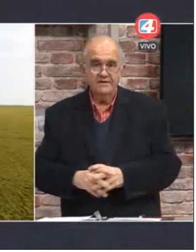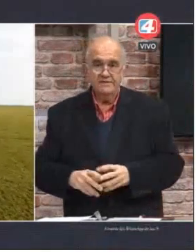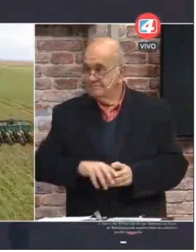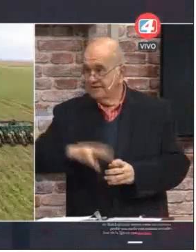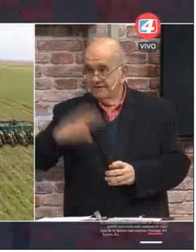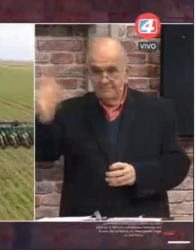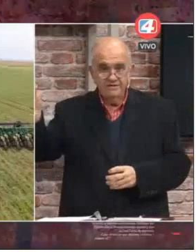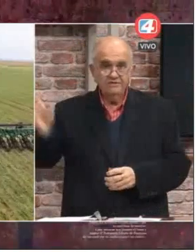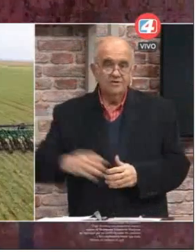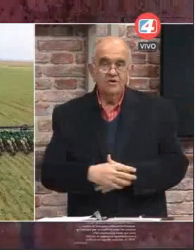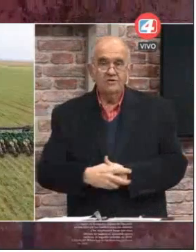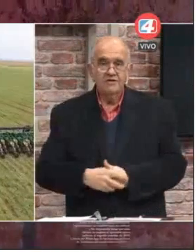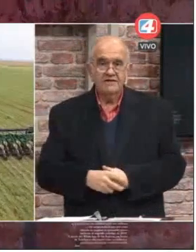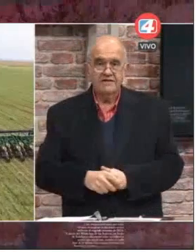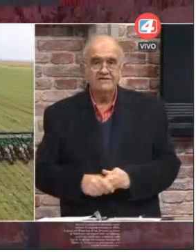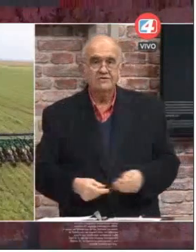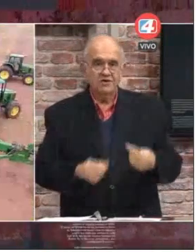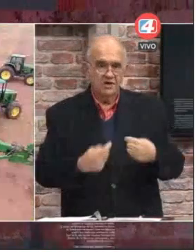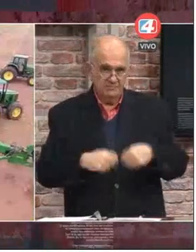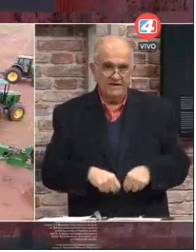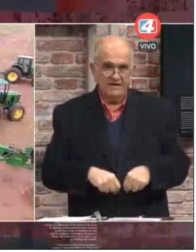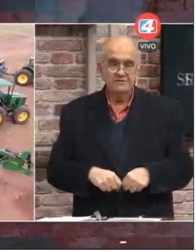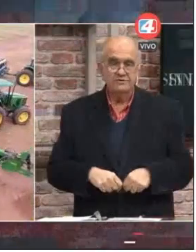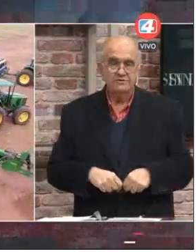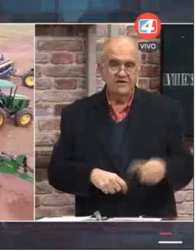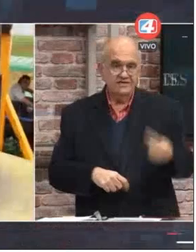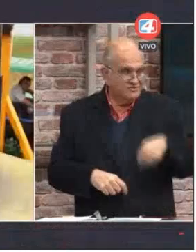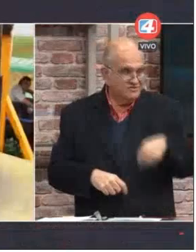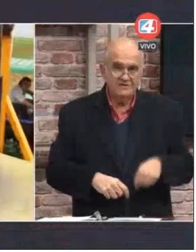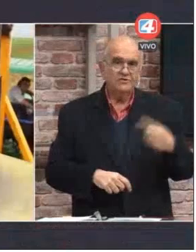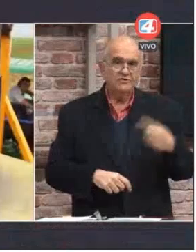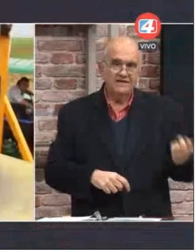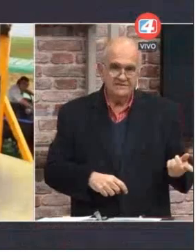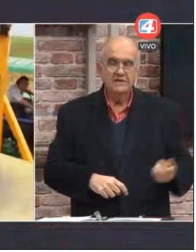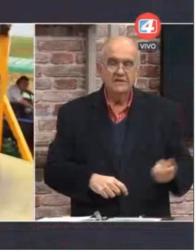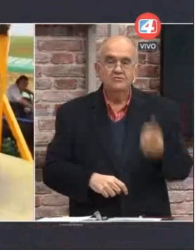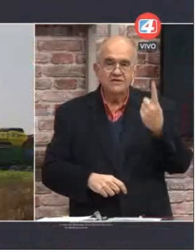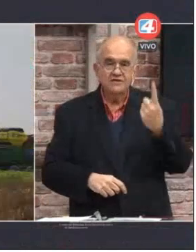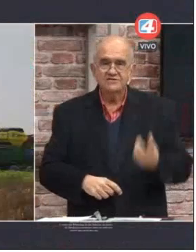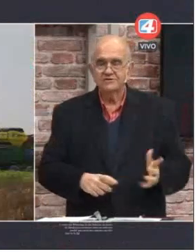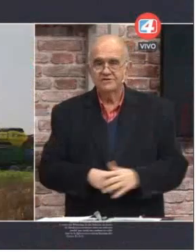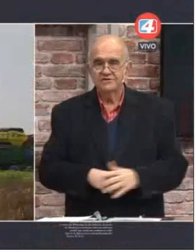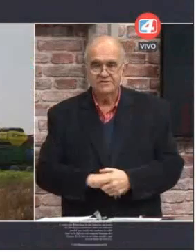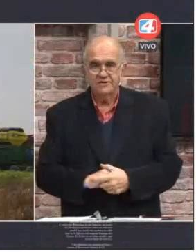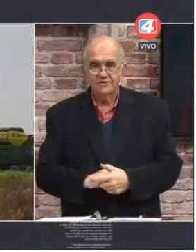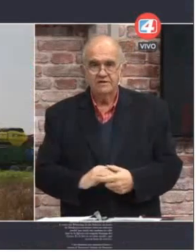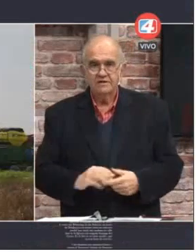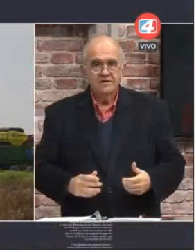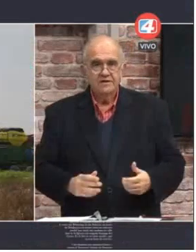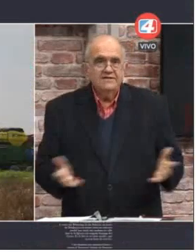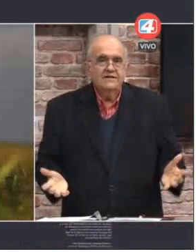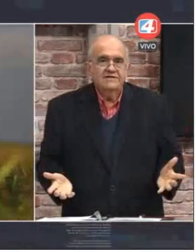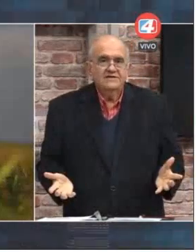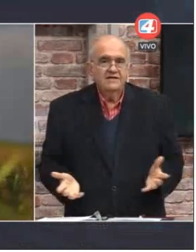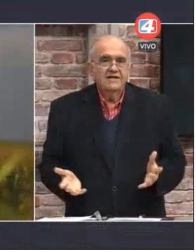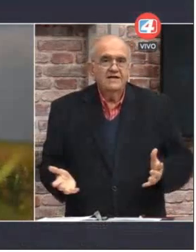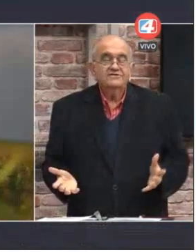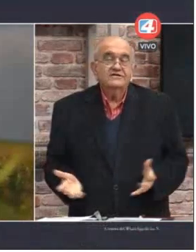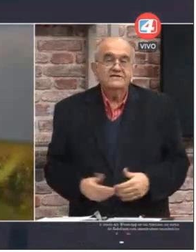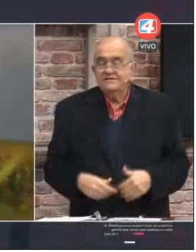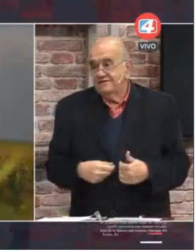soja evento uno que vale 300 pero le pagan 130 y sobre eso le hacen un tercio de retenciones este en